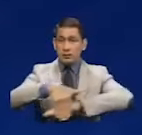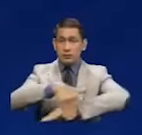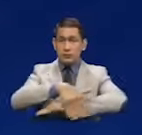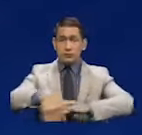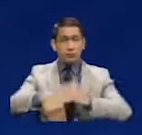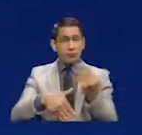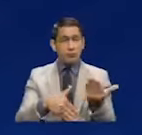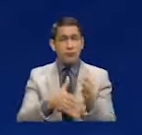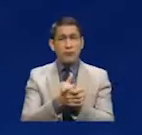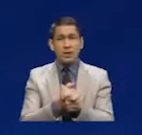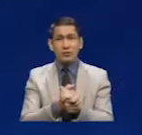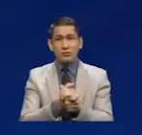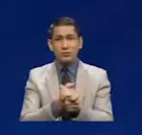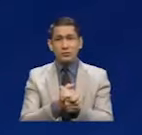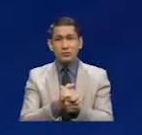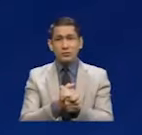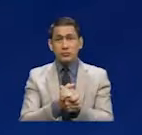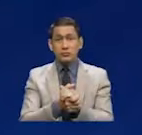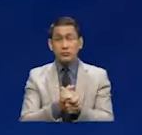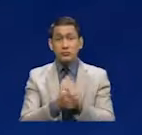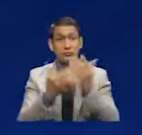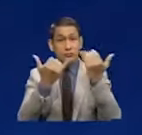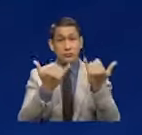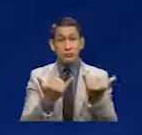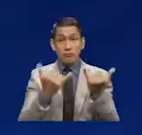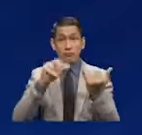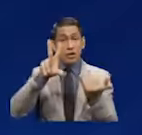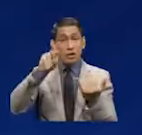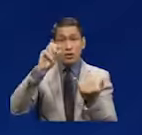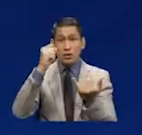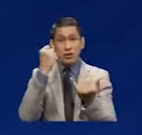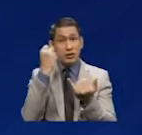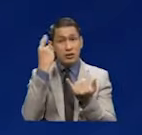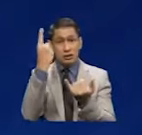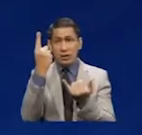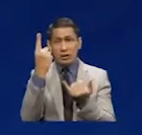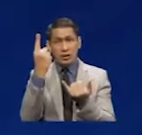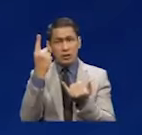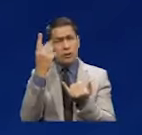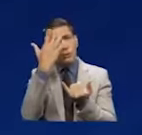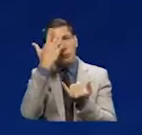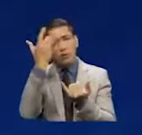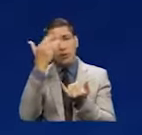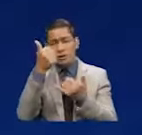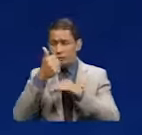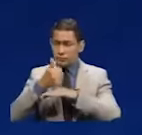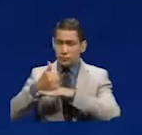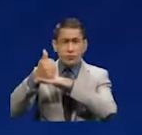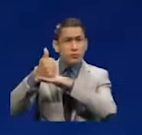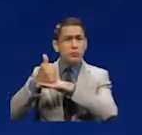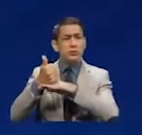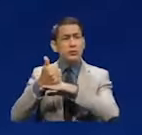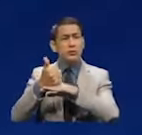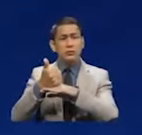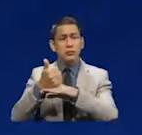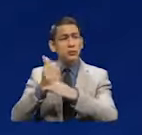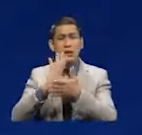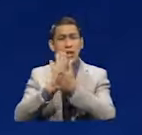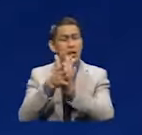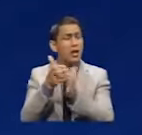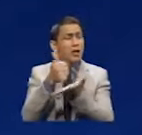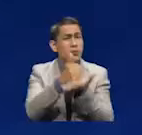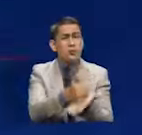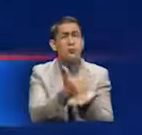y no entendemos hasta el momento por qué no se ha hecho algo. Estos cantones están declarados en emergencia.